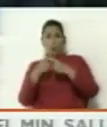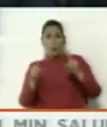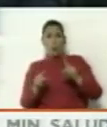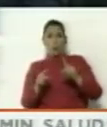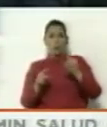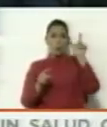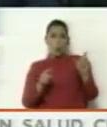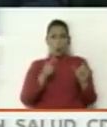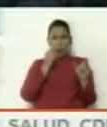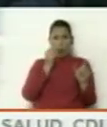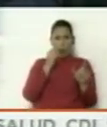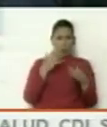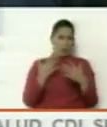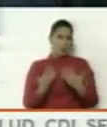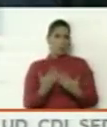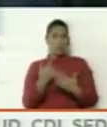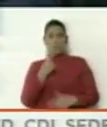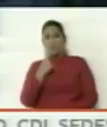hizo sino